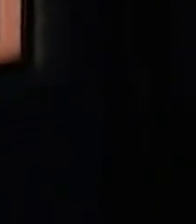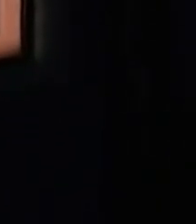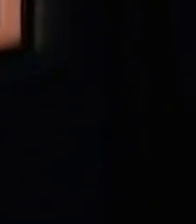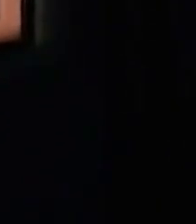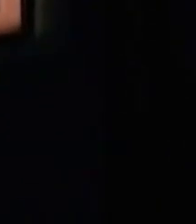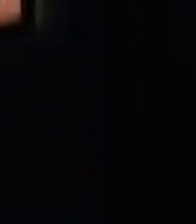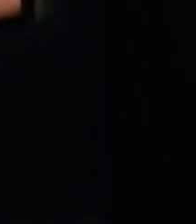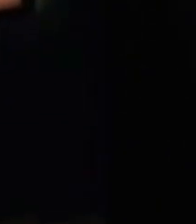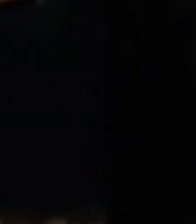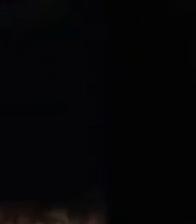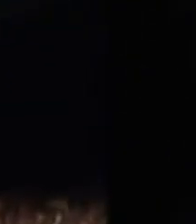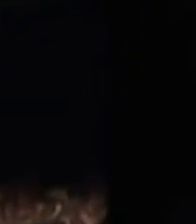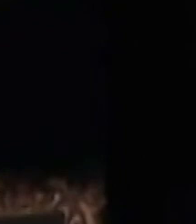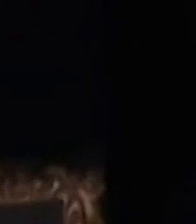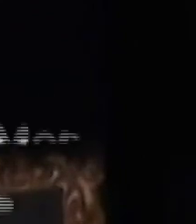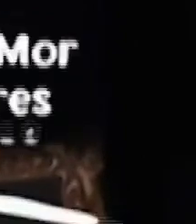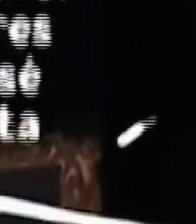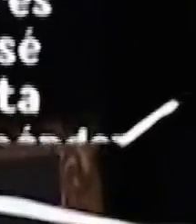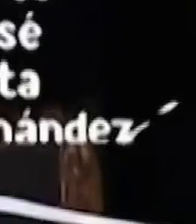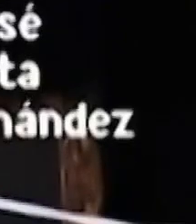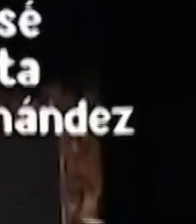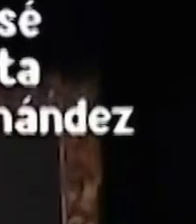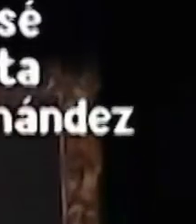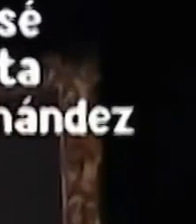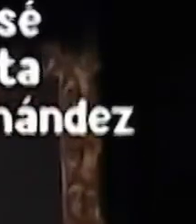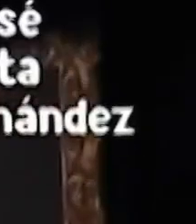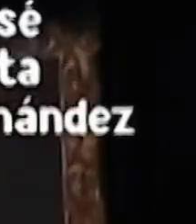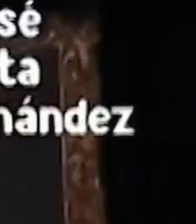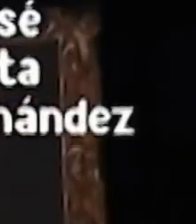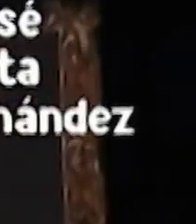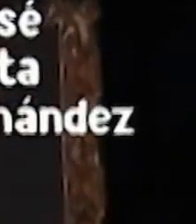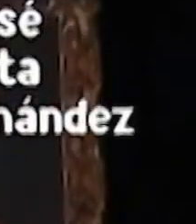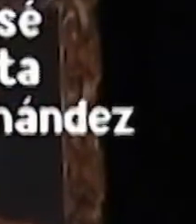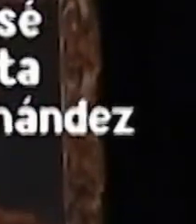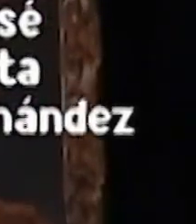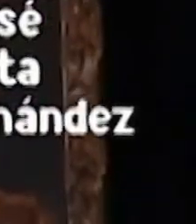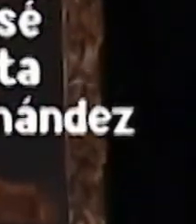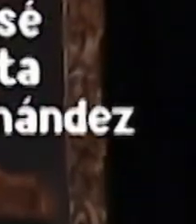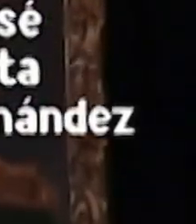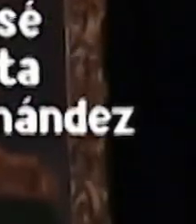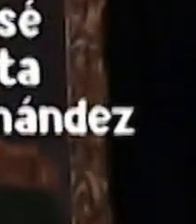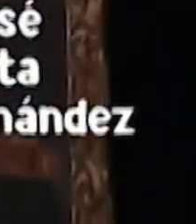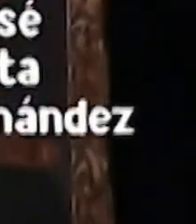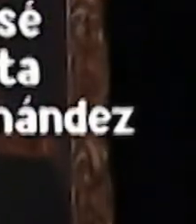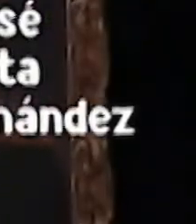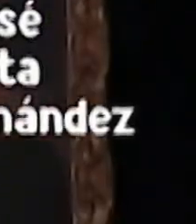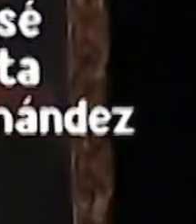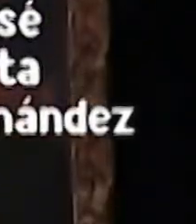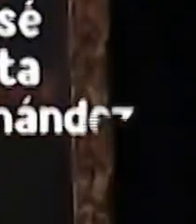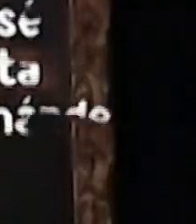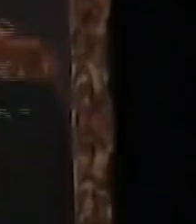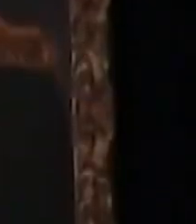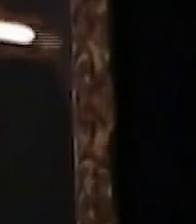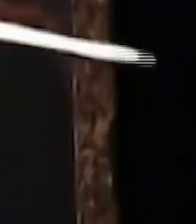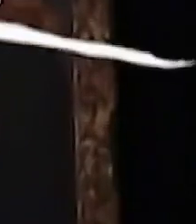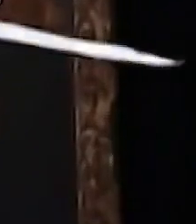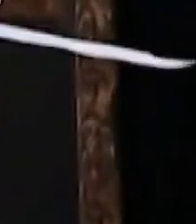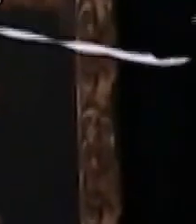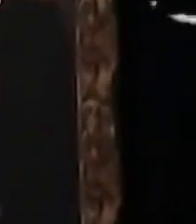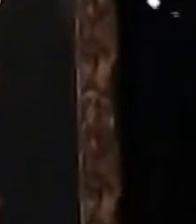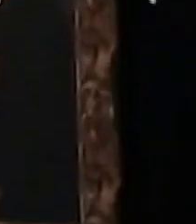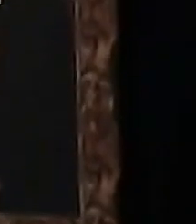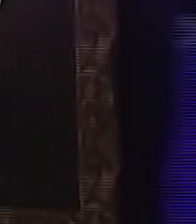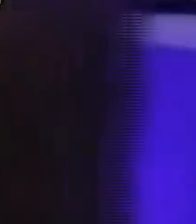que lleva más de 20 años denunciando las violencias contra las mujeres, la corrupción política y proponiendo